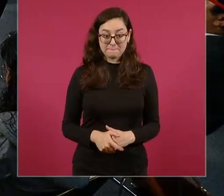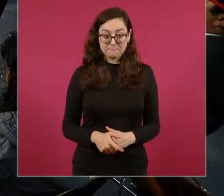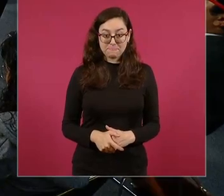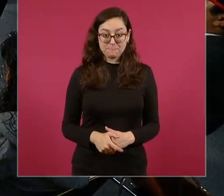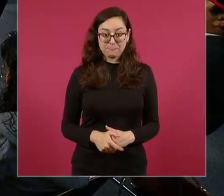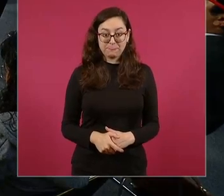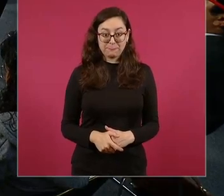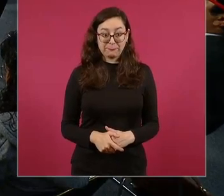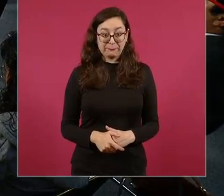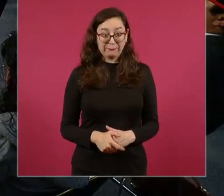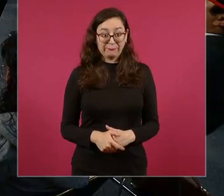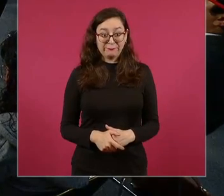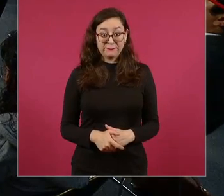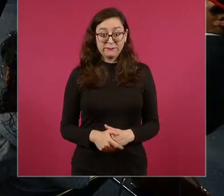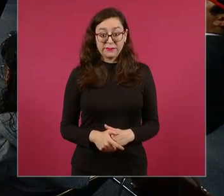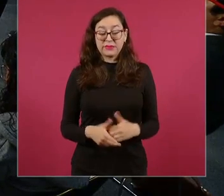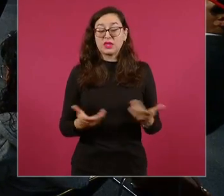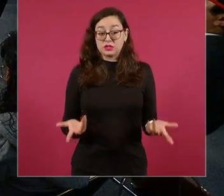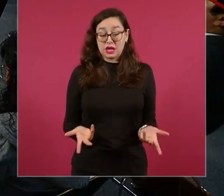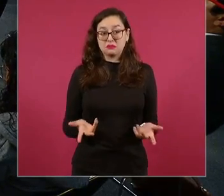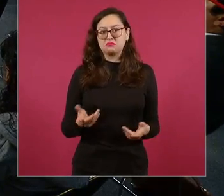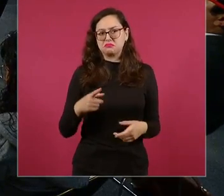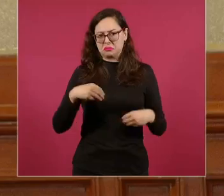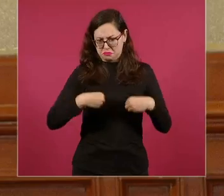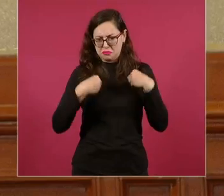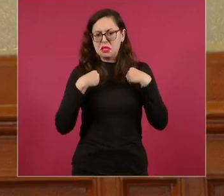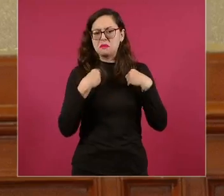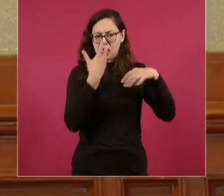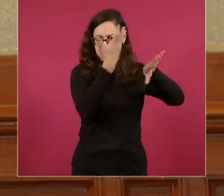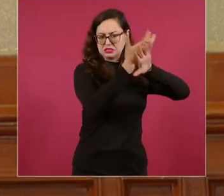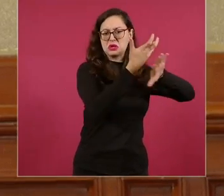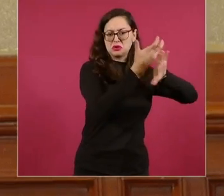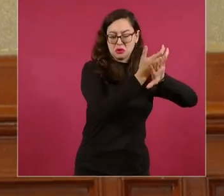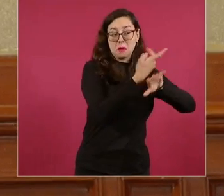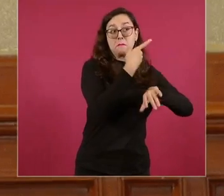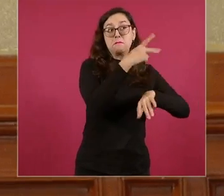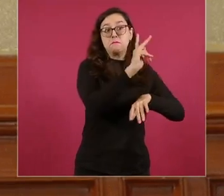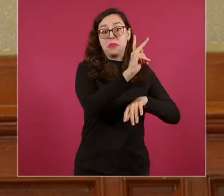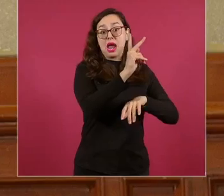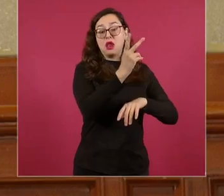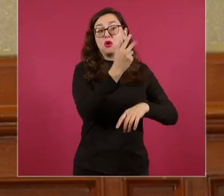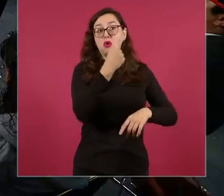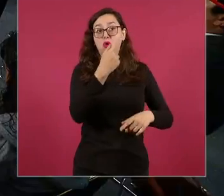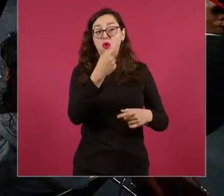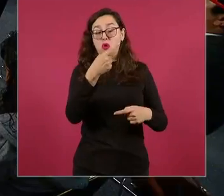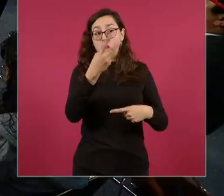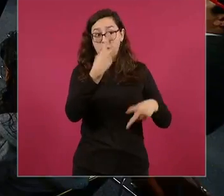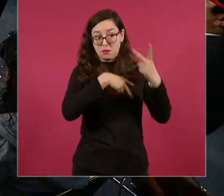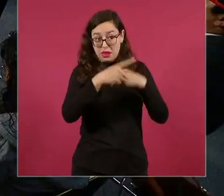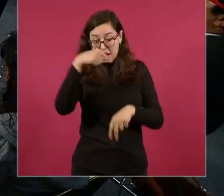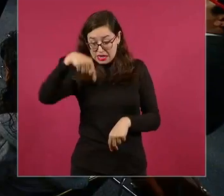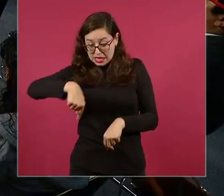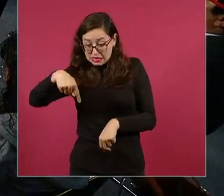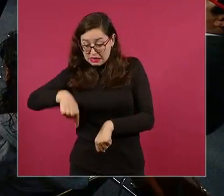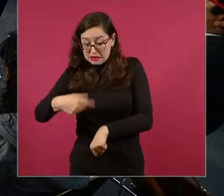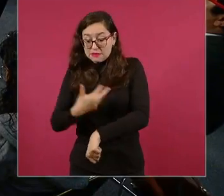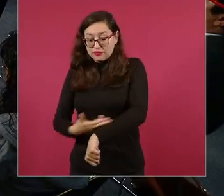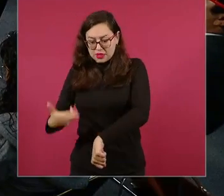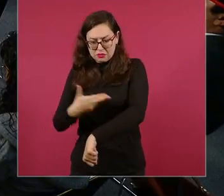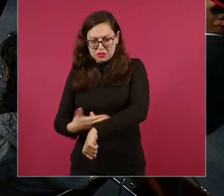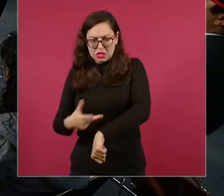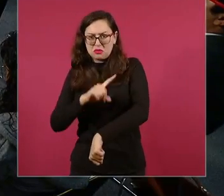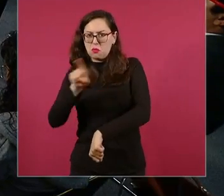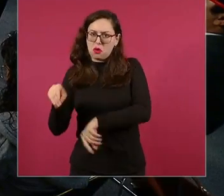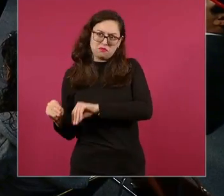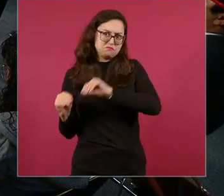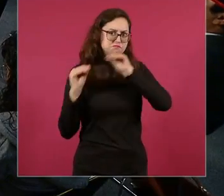así es no hay un trámite en el extranjero y por qué no se puede en los consulados no